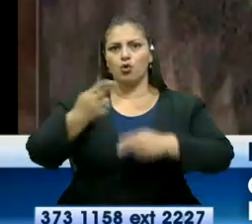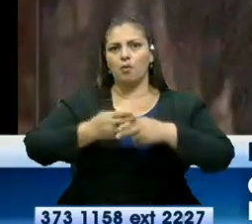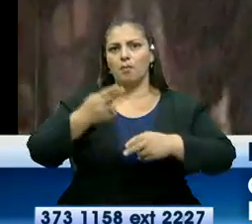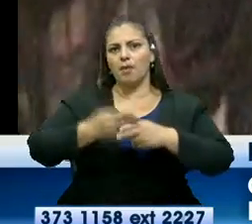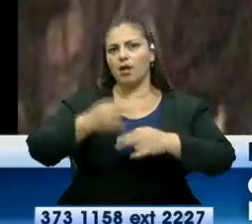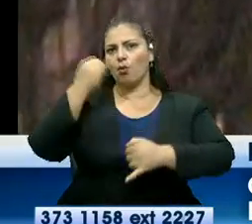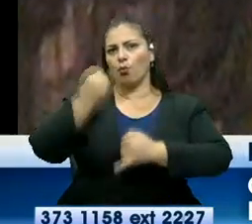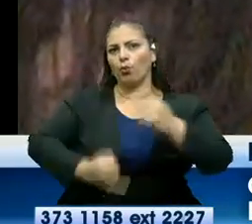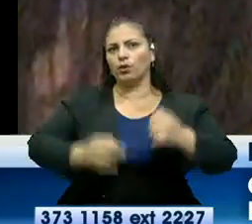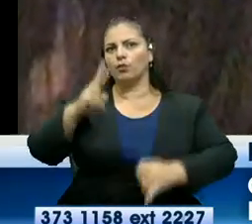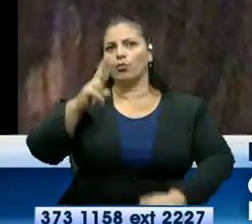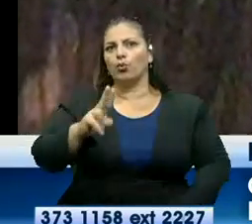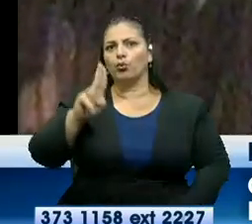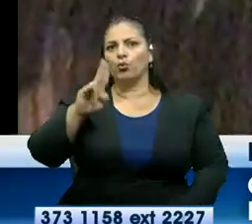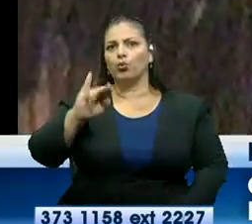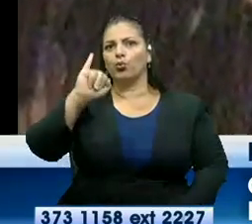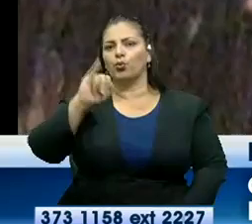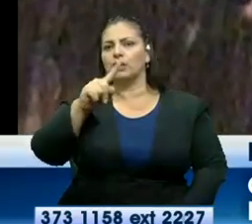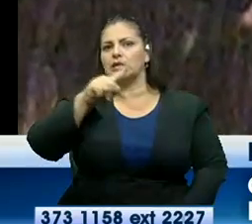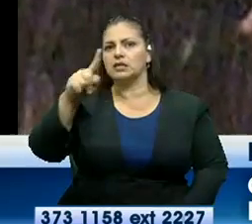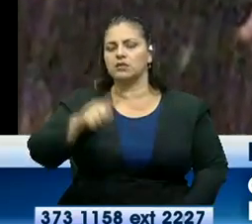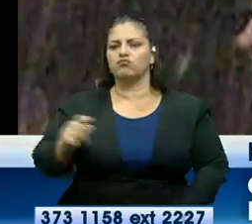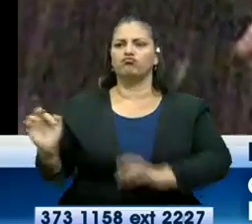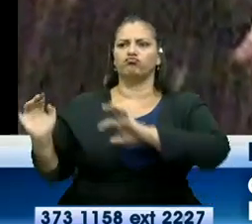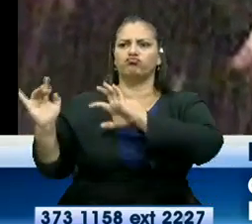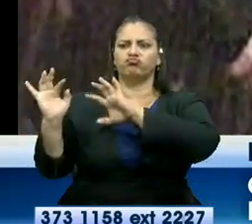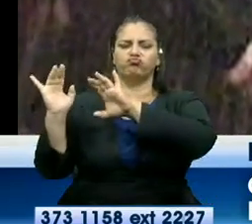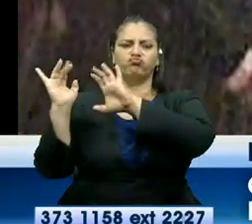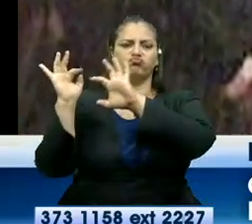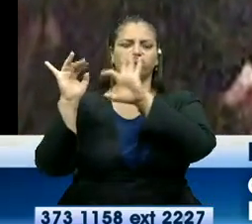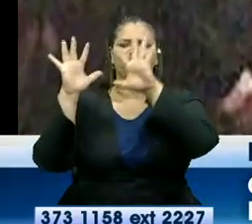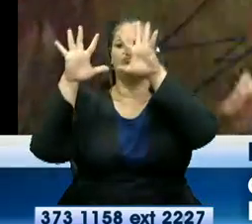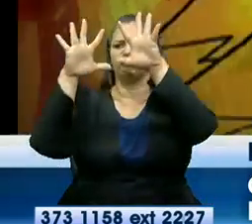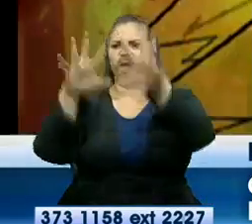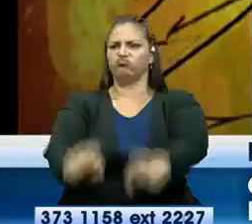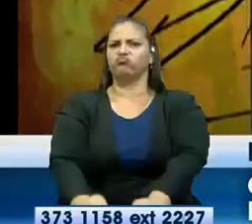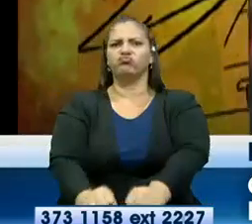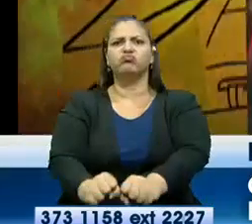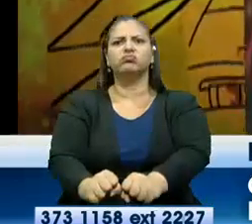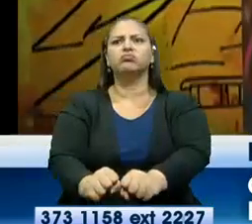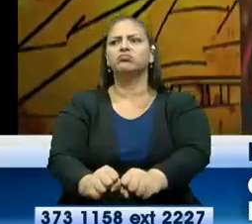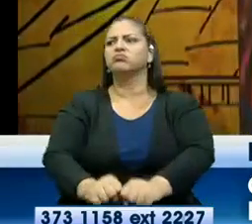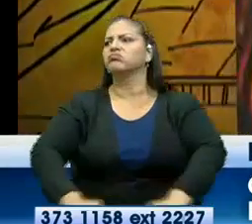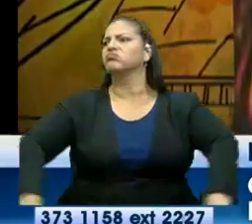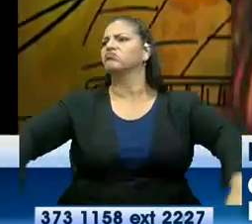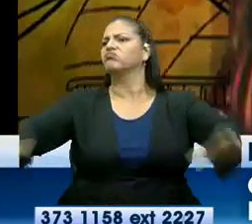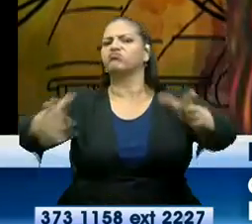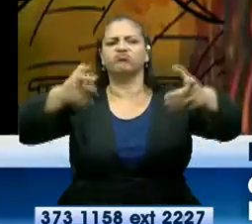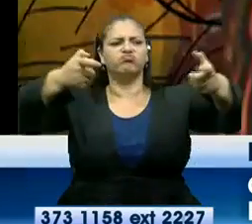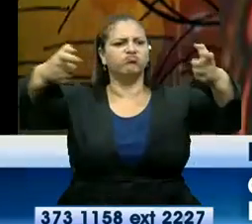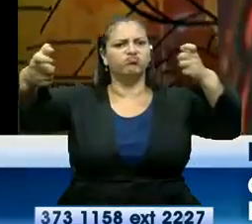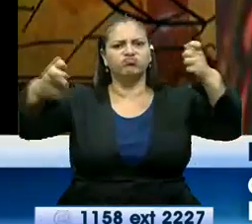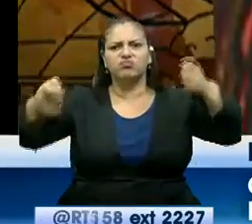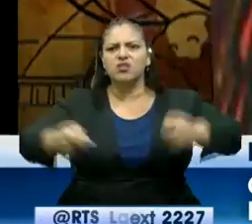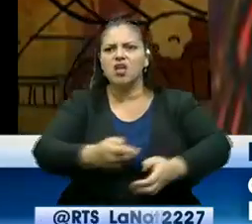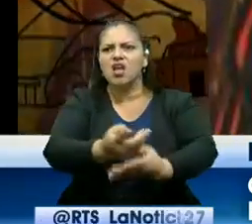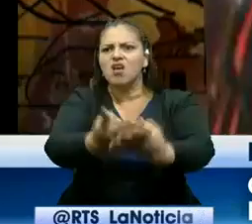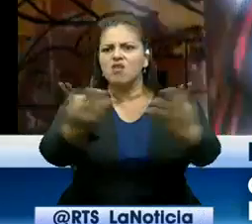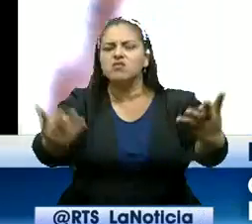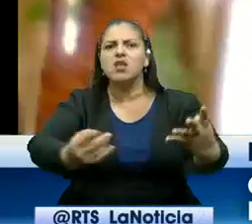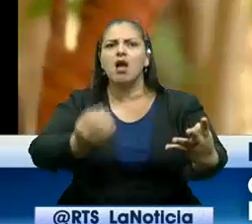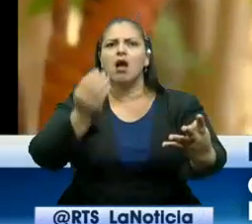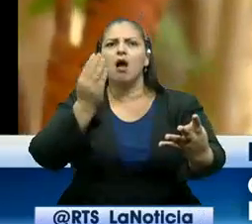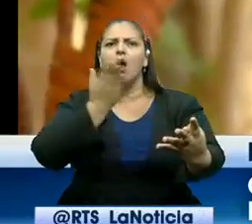acá, los cronistas de Indias que hablan cómo vivía la gente, qué hacía, cómo eran sus casas, sus